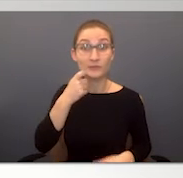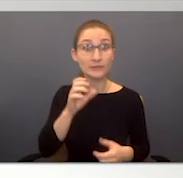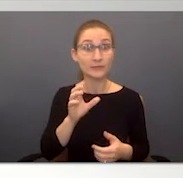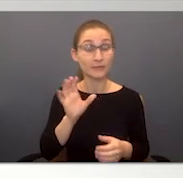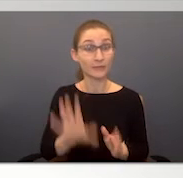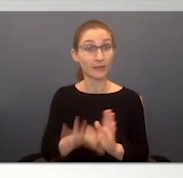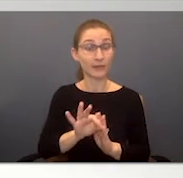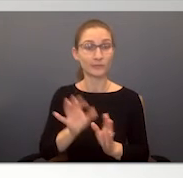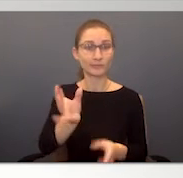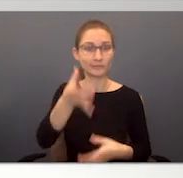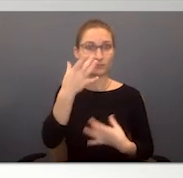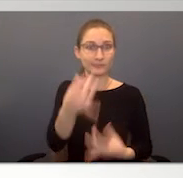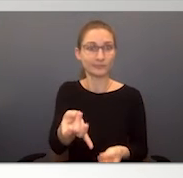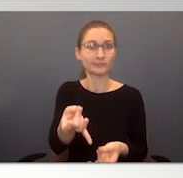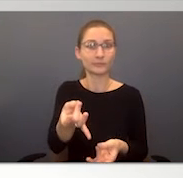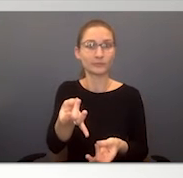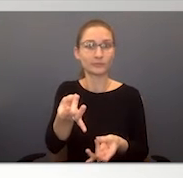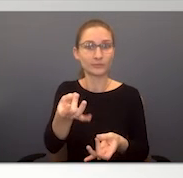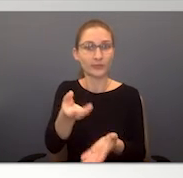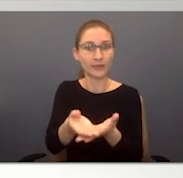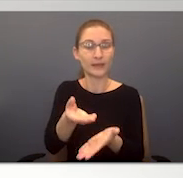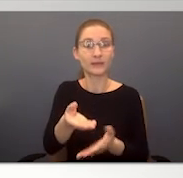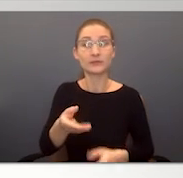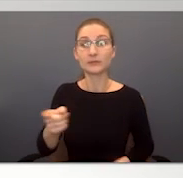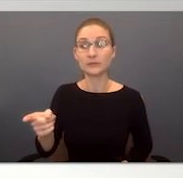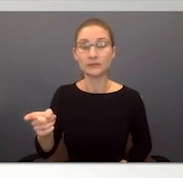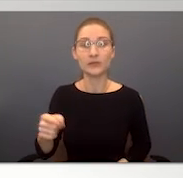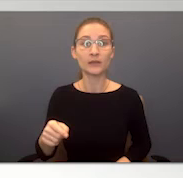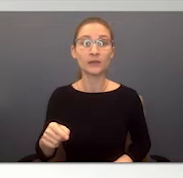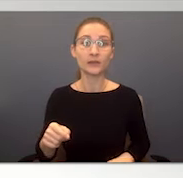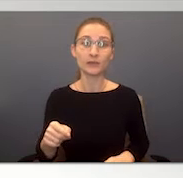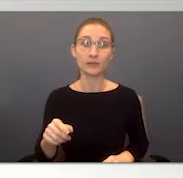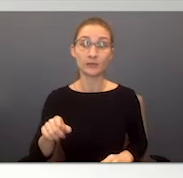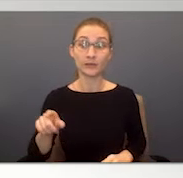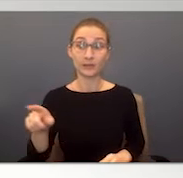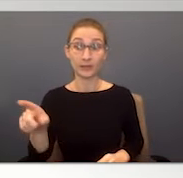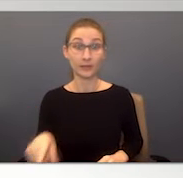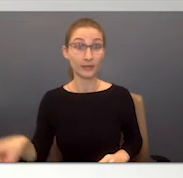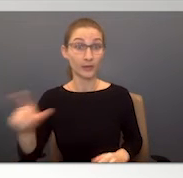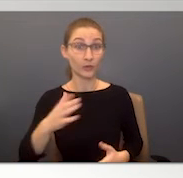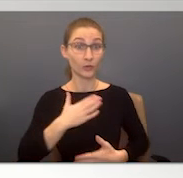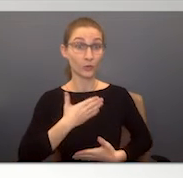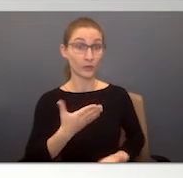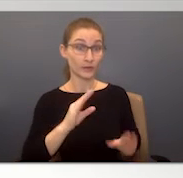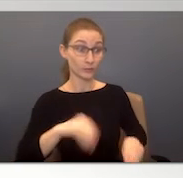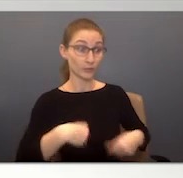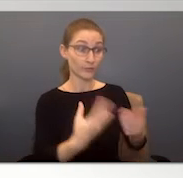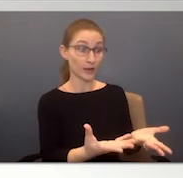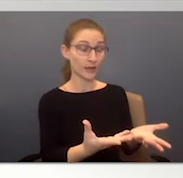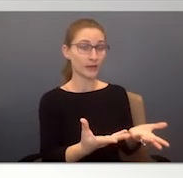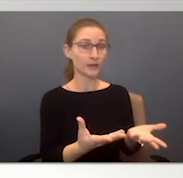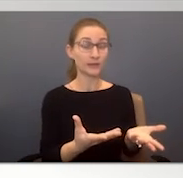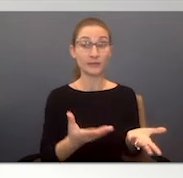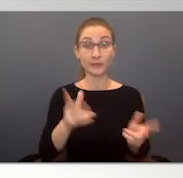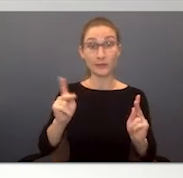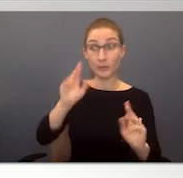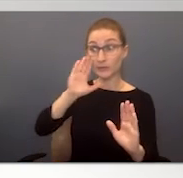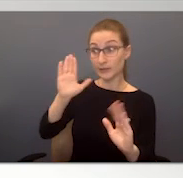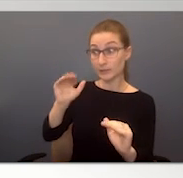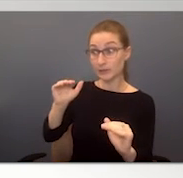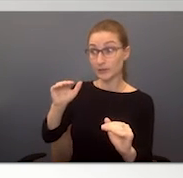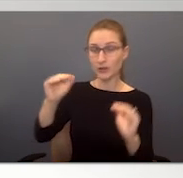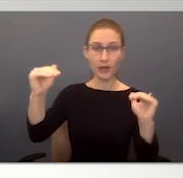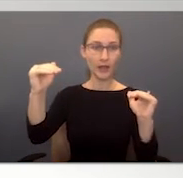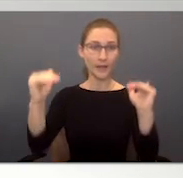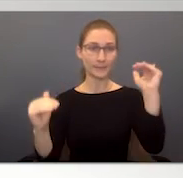to provide. Entonces, refugios para necesidades especiales. Tiene que tratar de